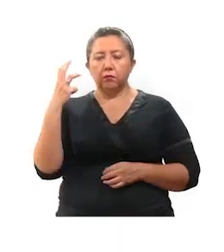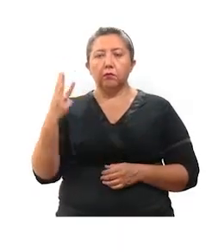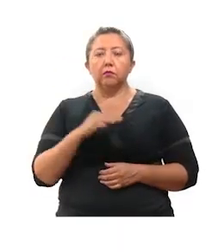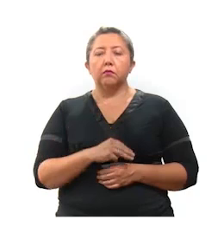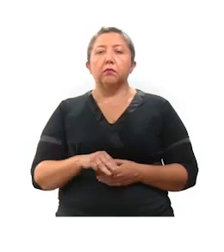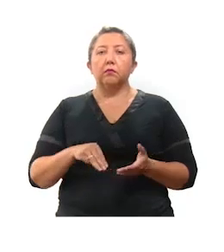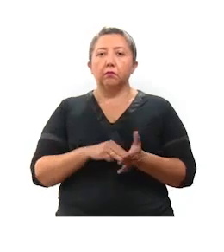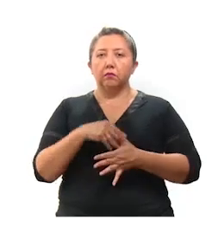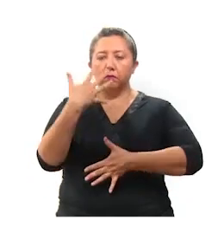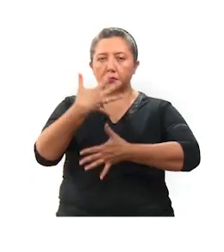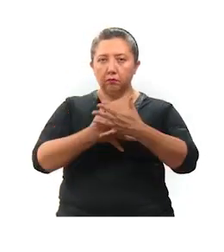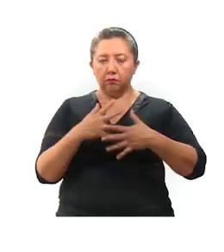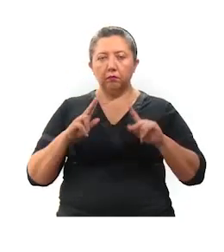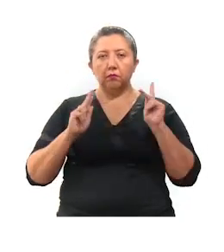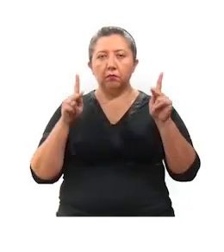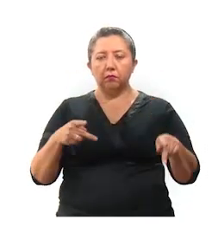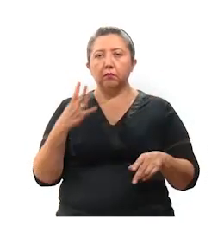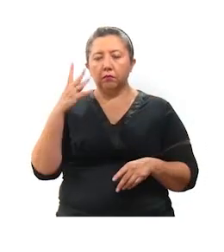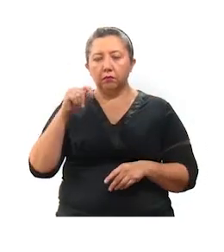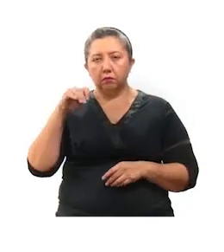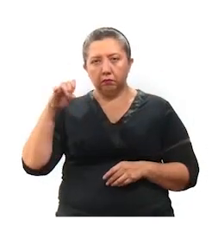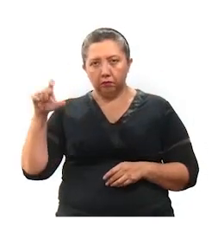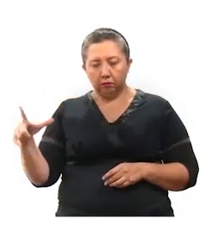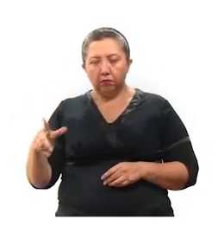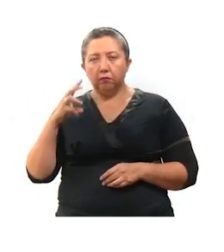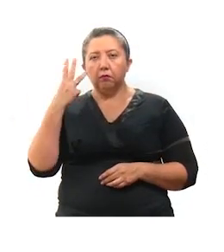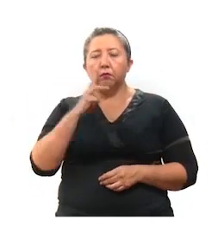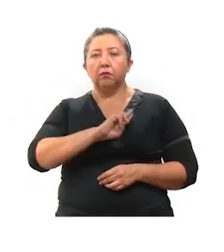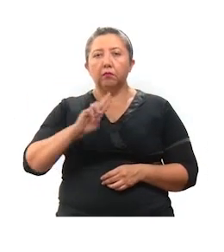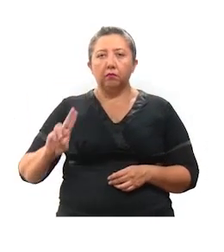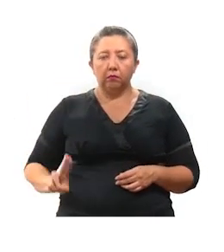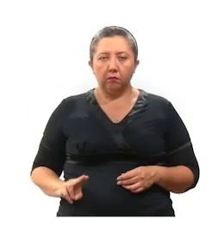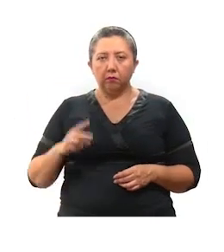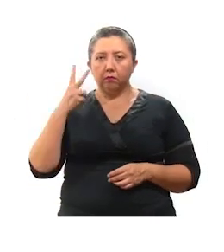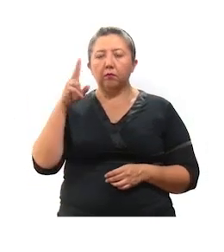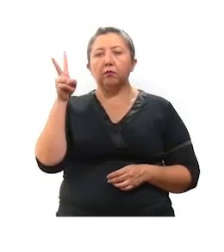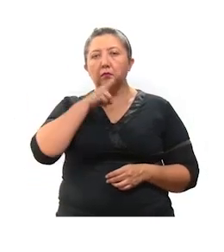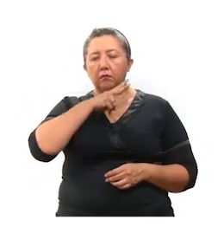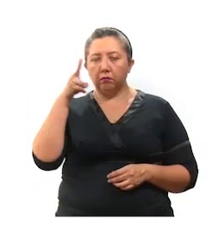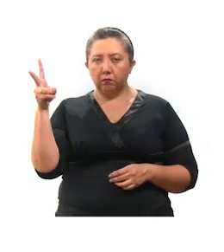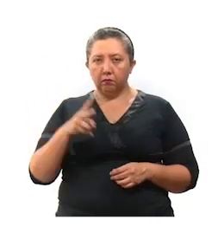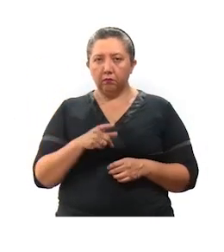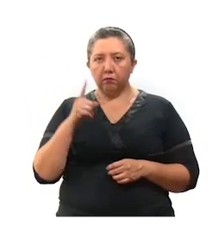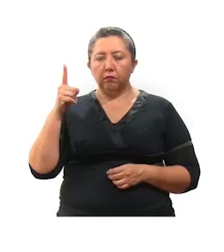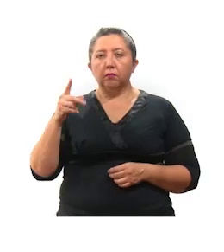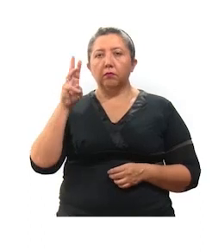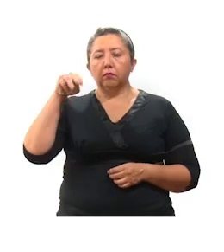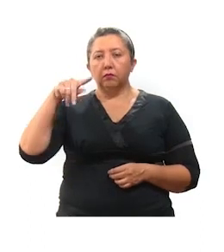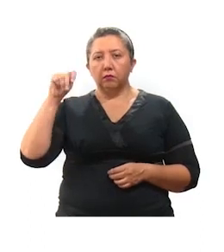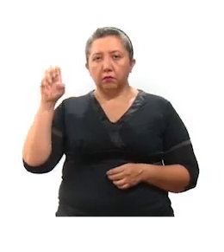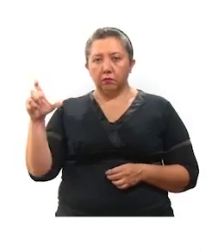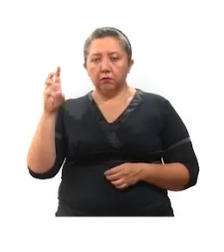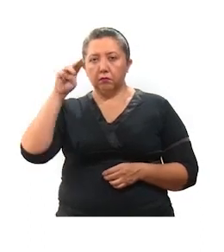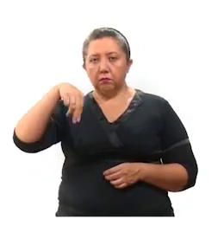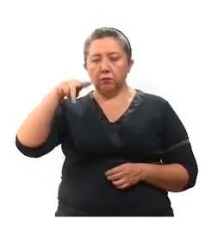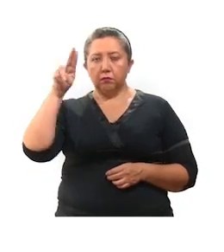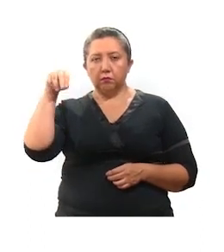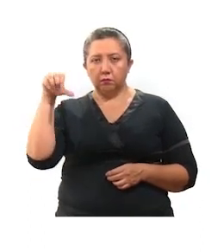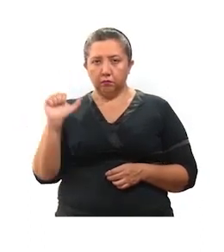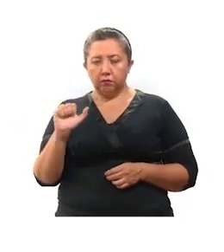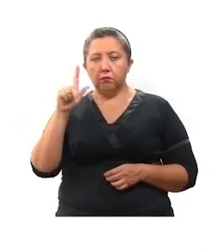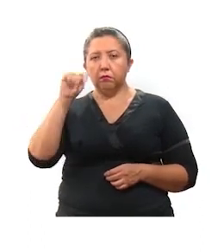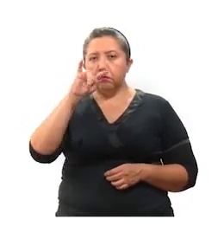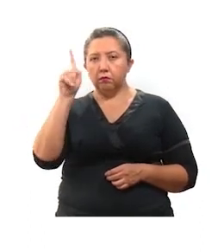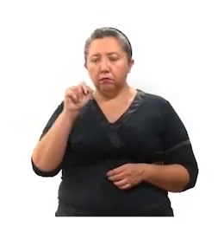Mérida, 15 en Progreso, 4 en Ticul, 3 en Umam, 2 en Valladolid, 1 en Motul, Muna,